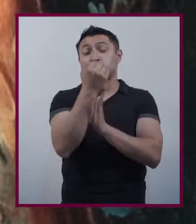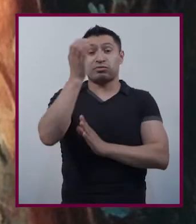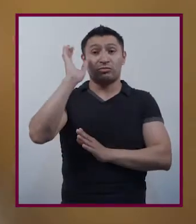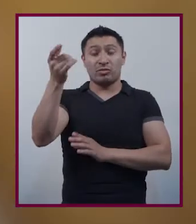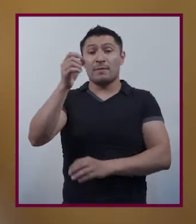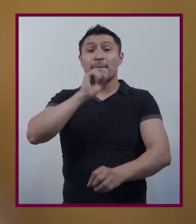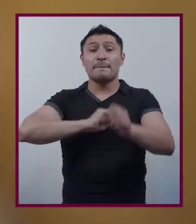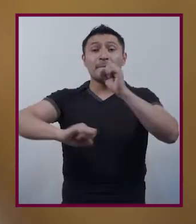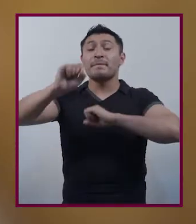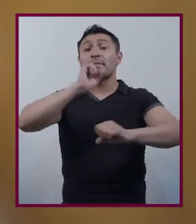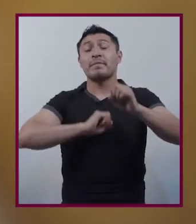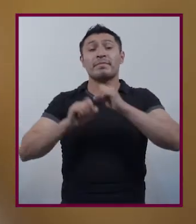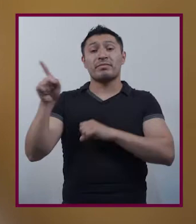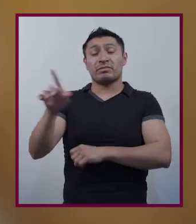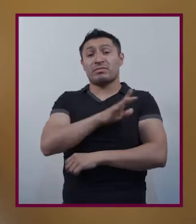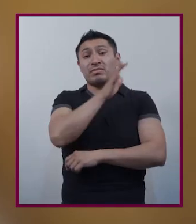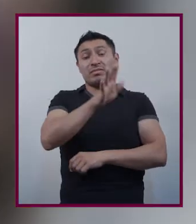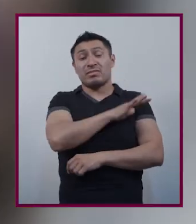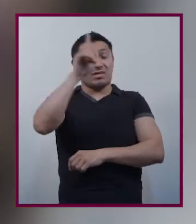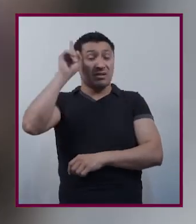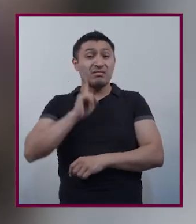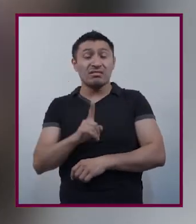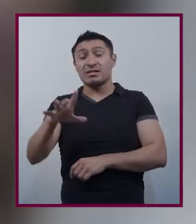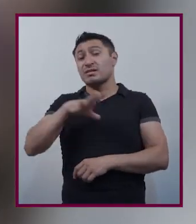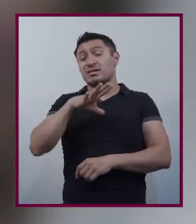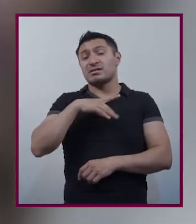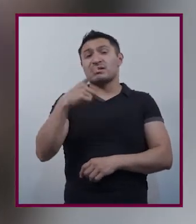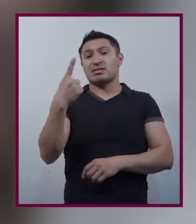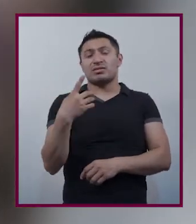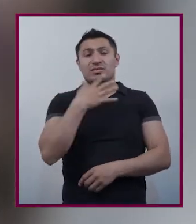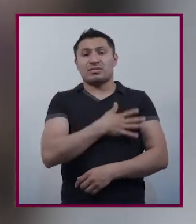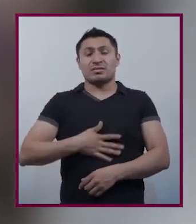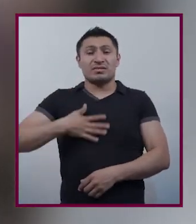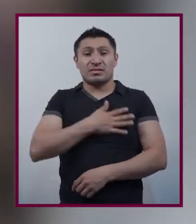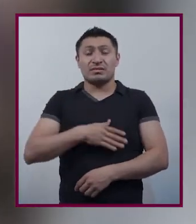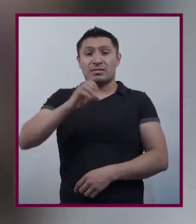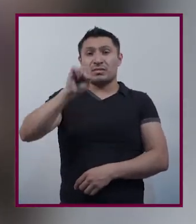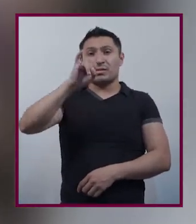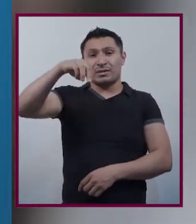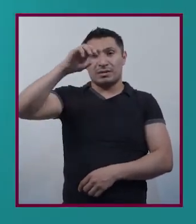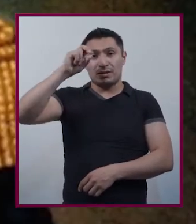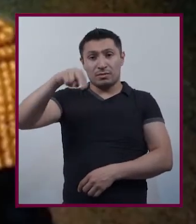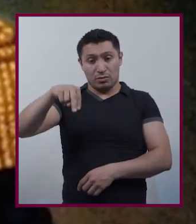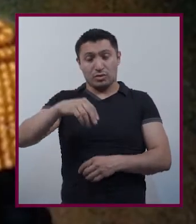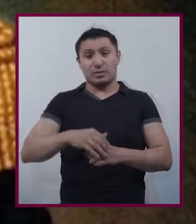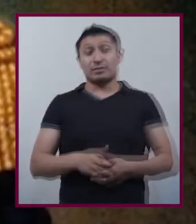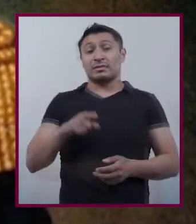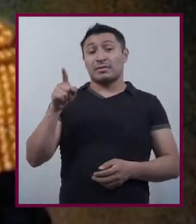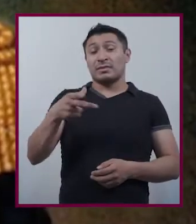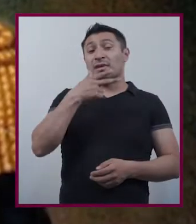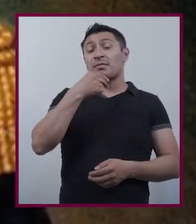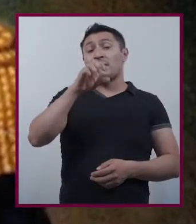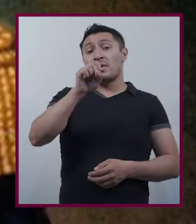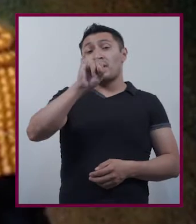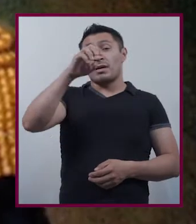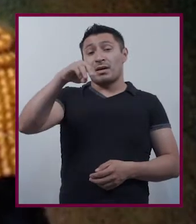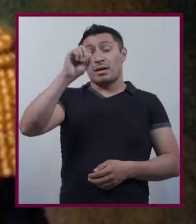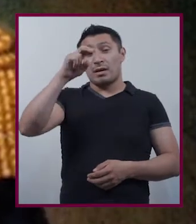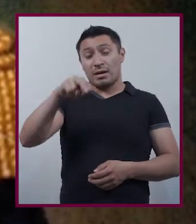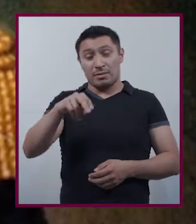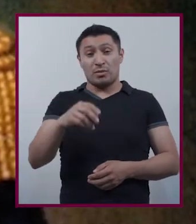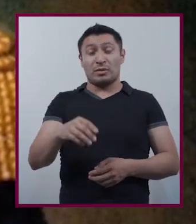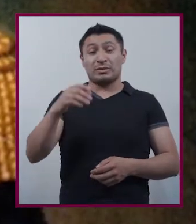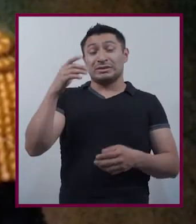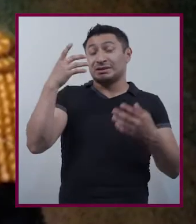corrió el rumor de que la Güera Rodríguez tenía un amorío con Simón Bolívar. Simón José Antonio de la